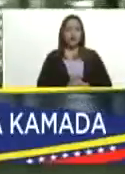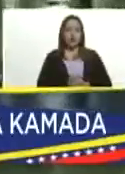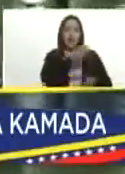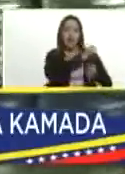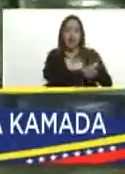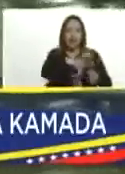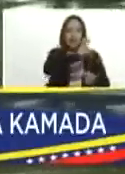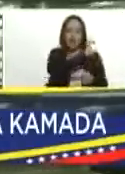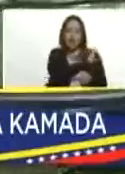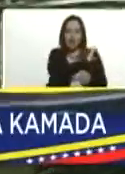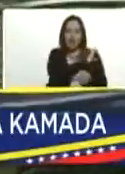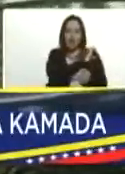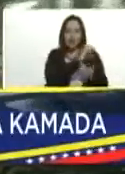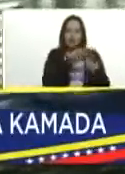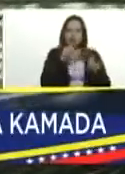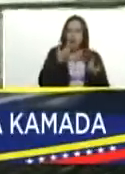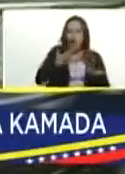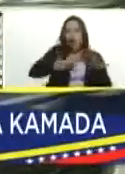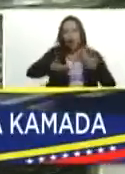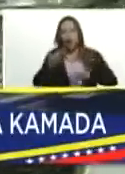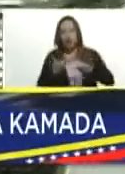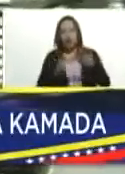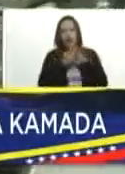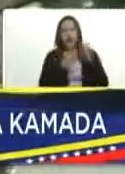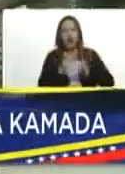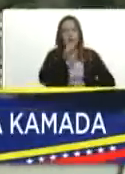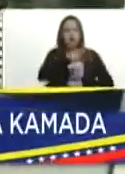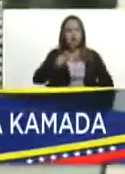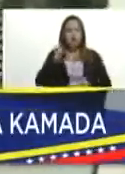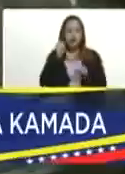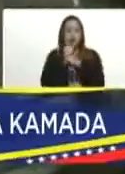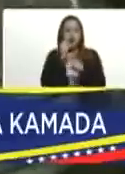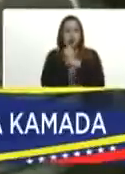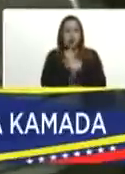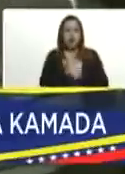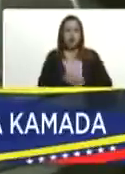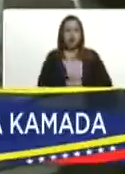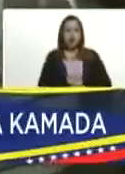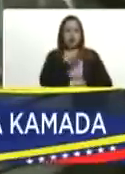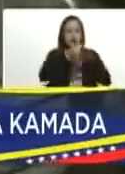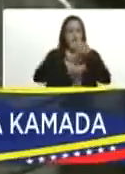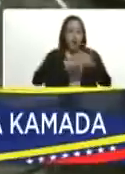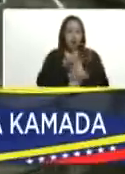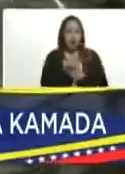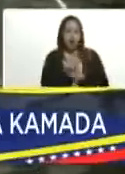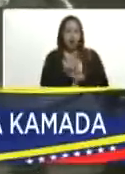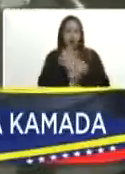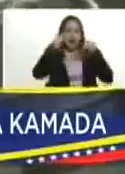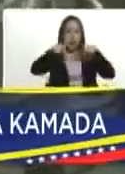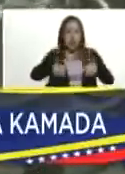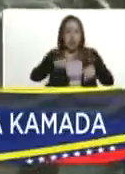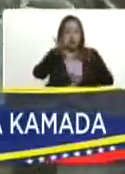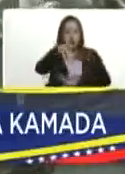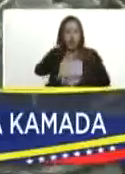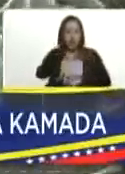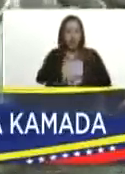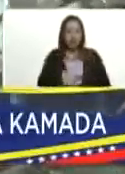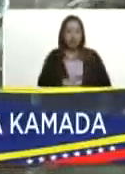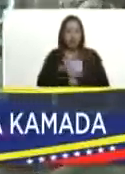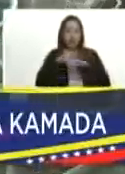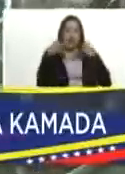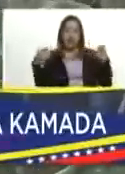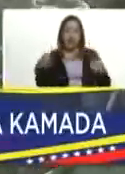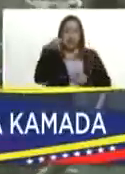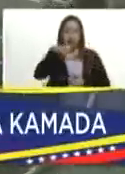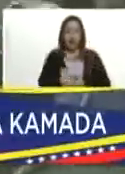energía, la vibra que tienen todos estos trabajadores para hacer de este estado el gran